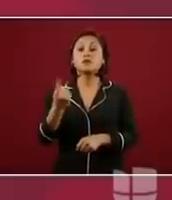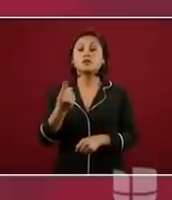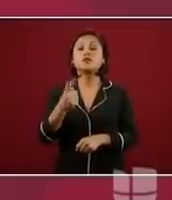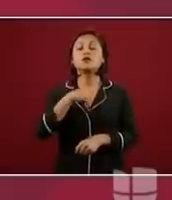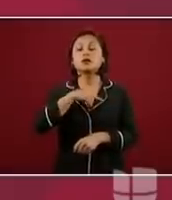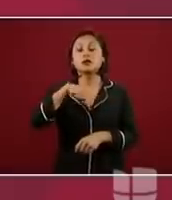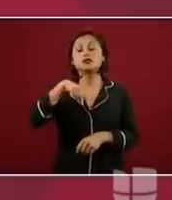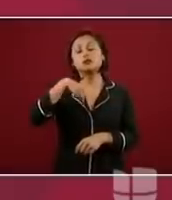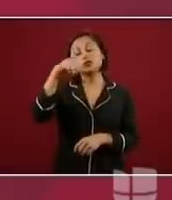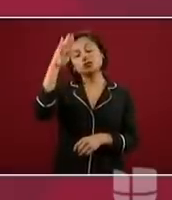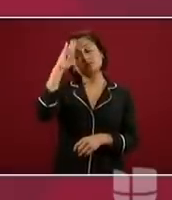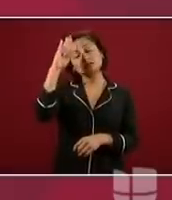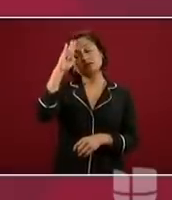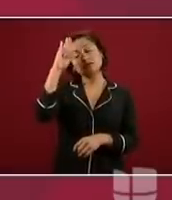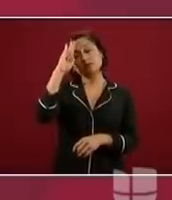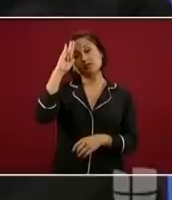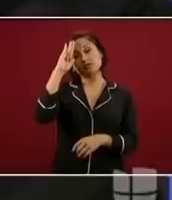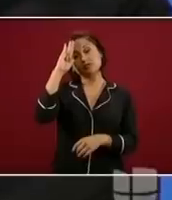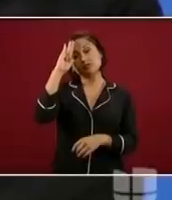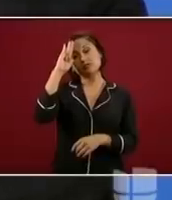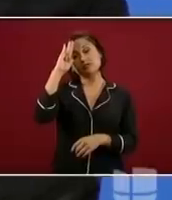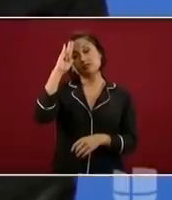hay paz,